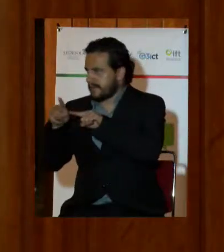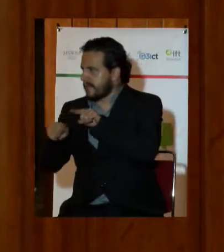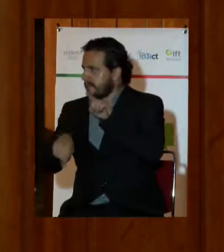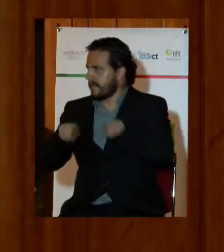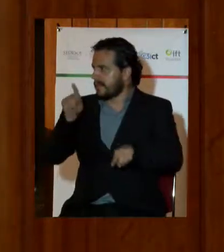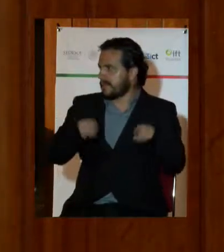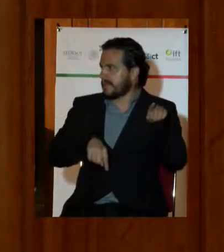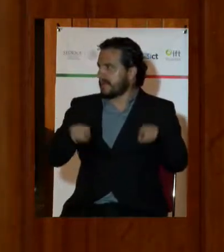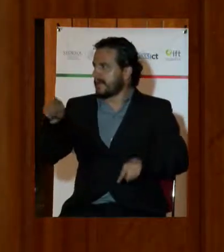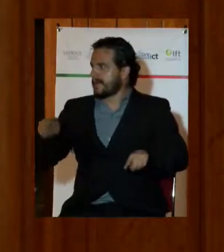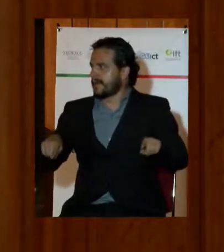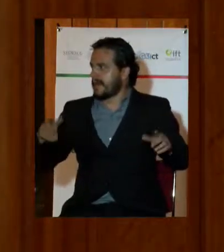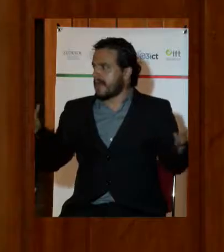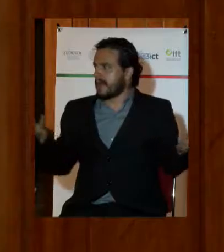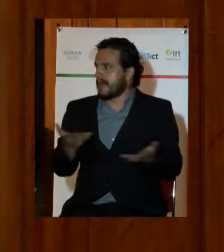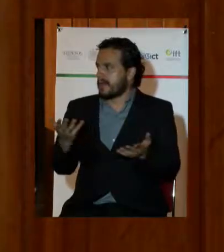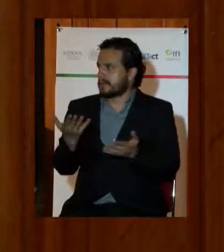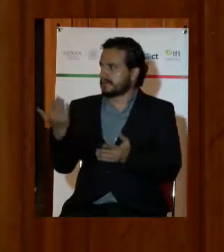Hace cosa de un mes,